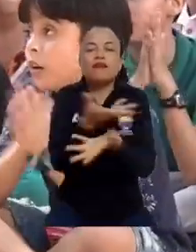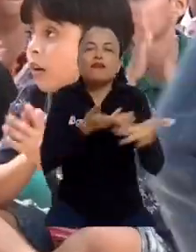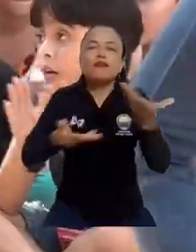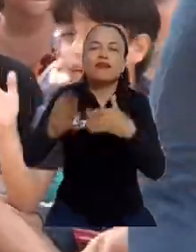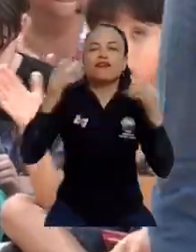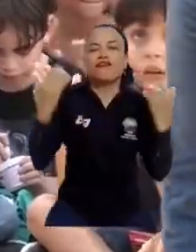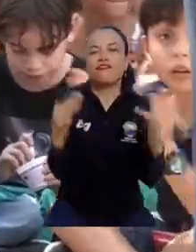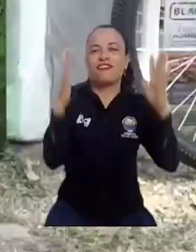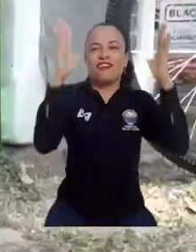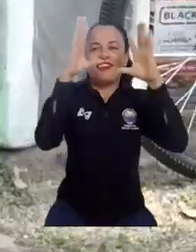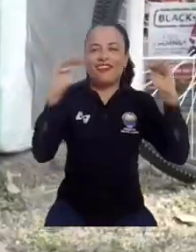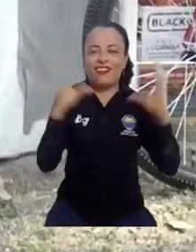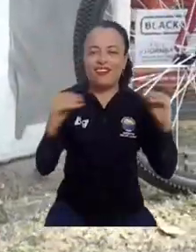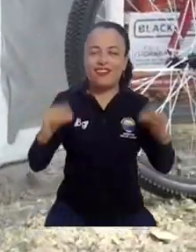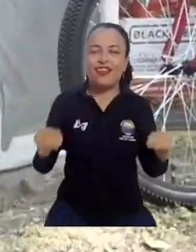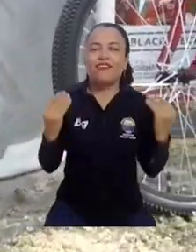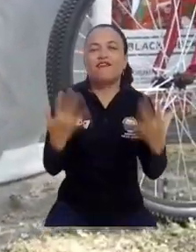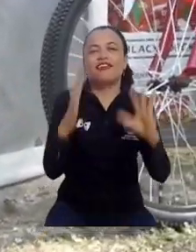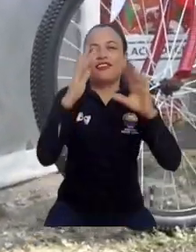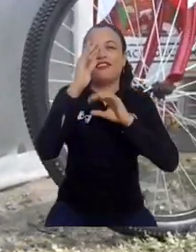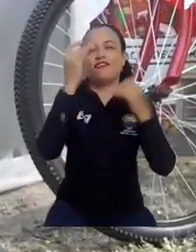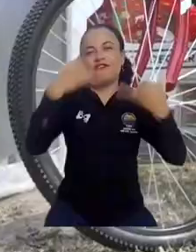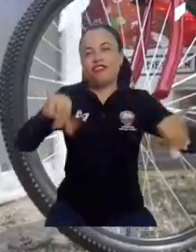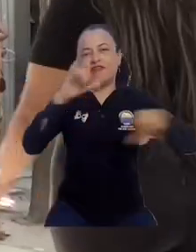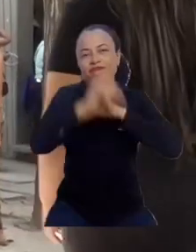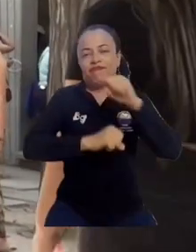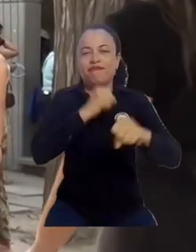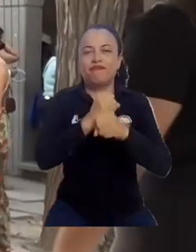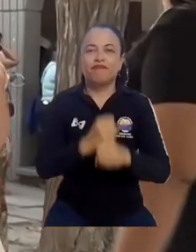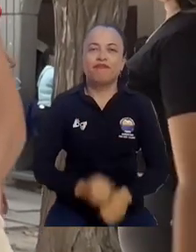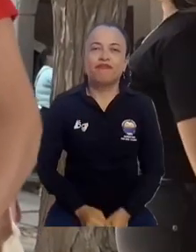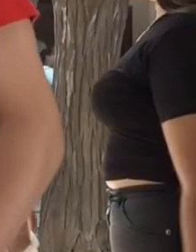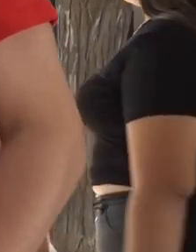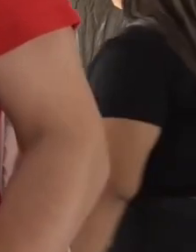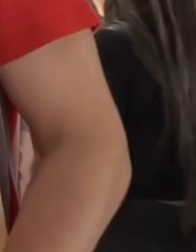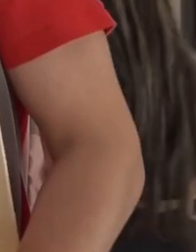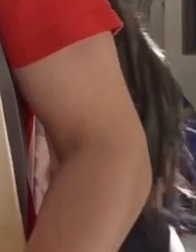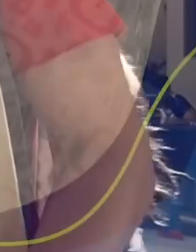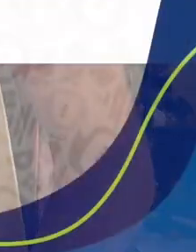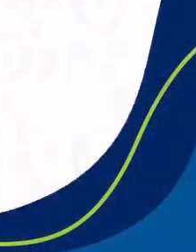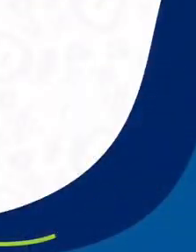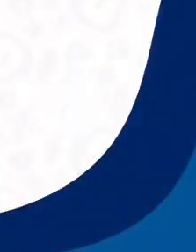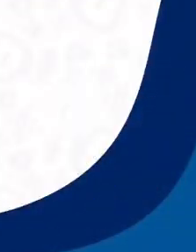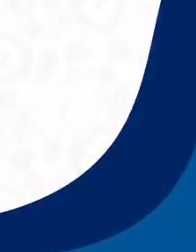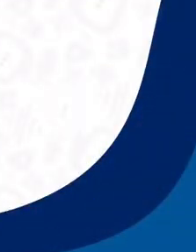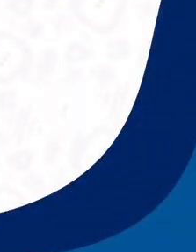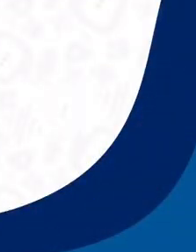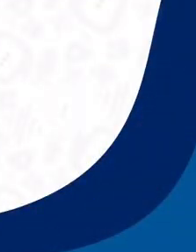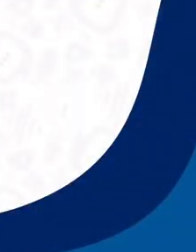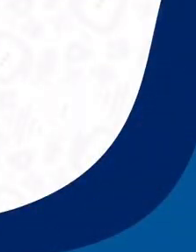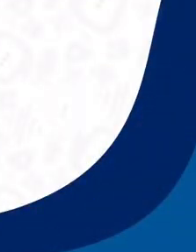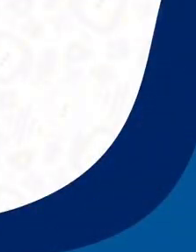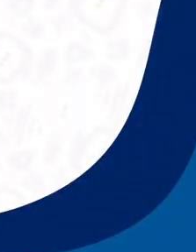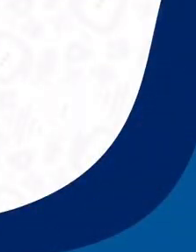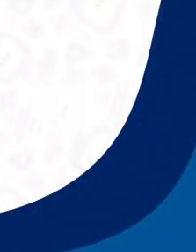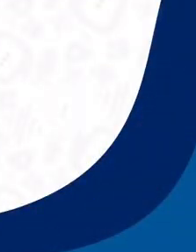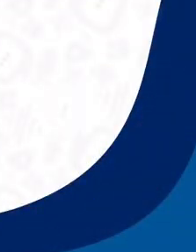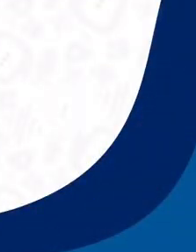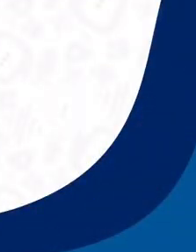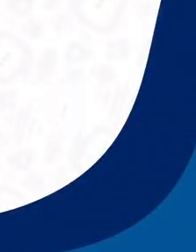integración como cierre de labores y para compartir juntos la llegada de la Navidad y las fiestas de fin de año.